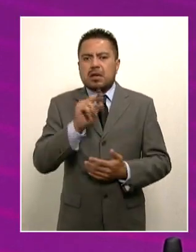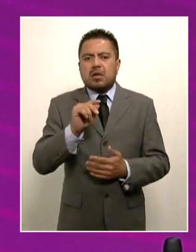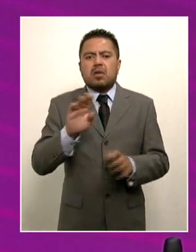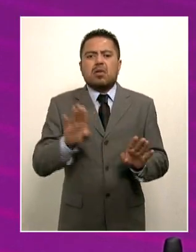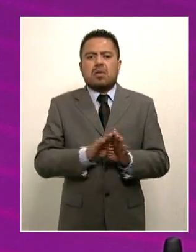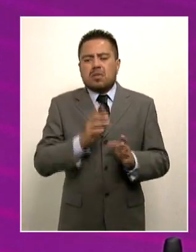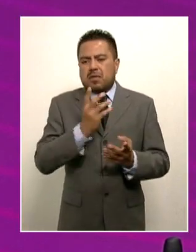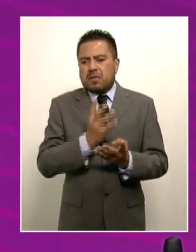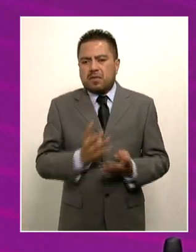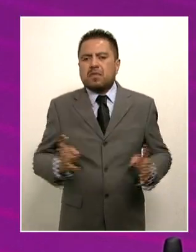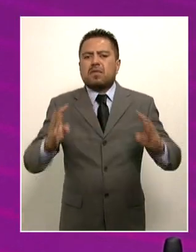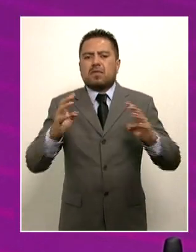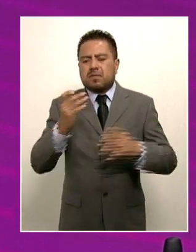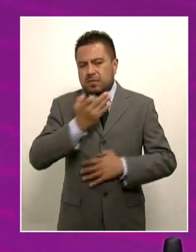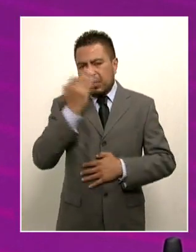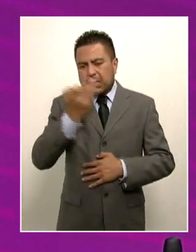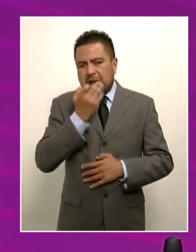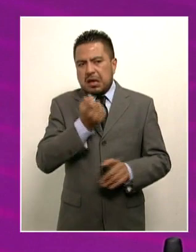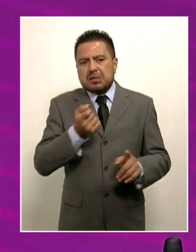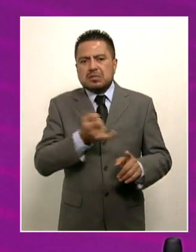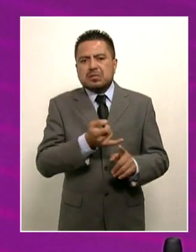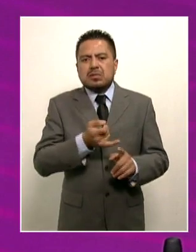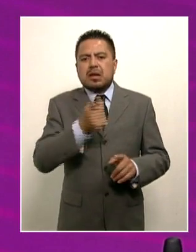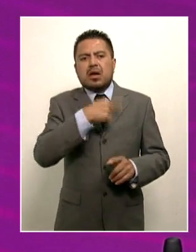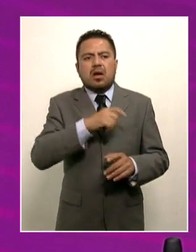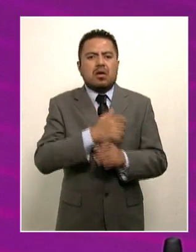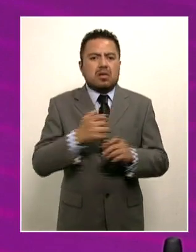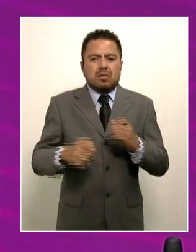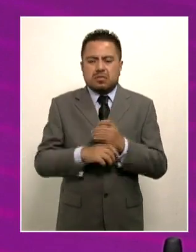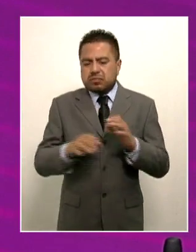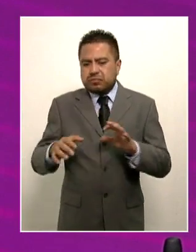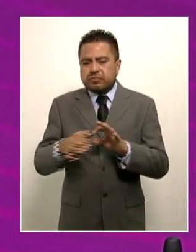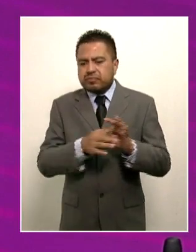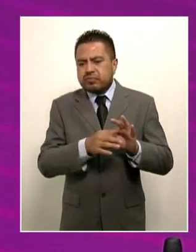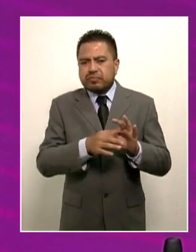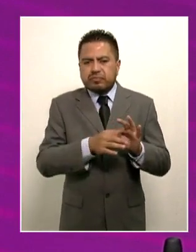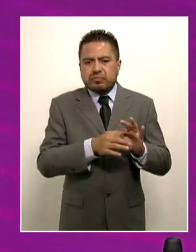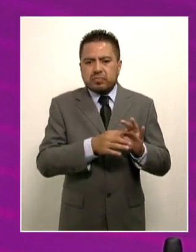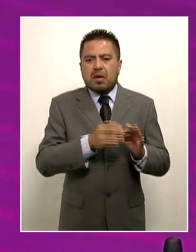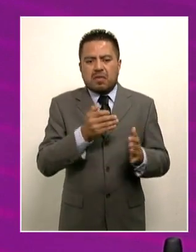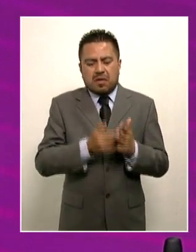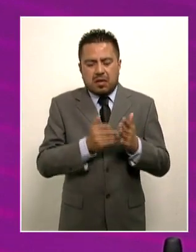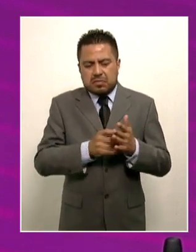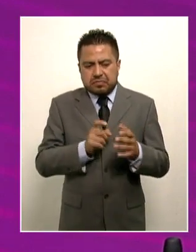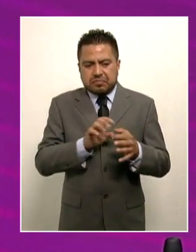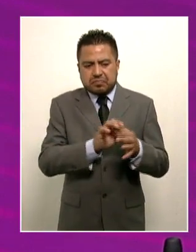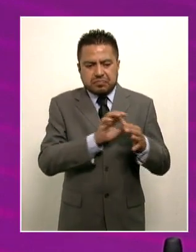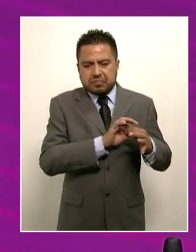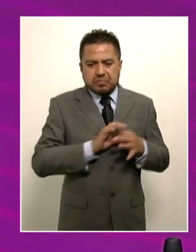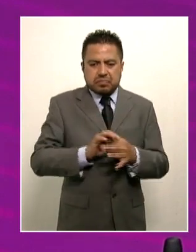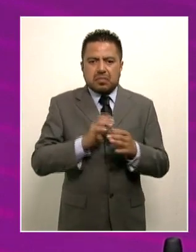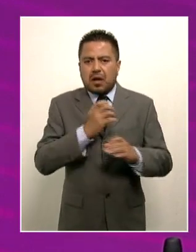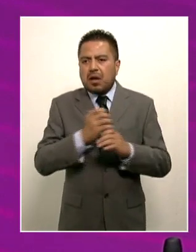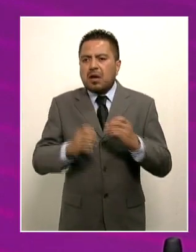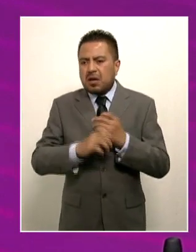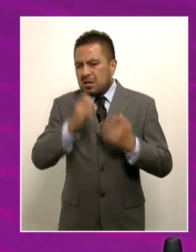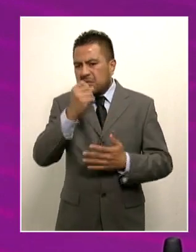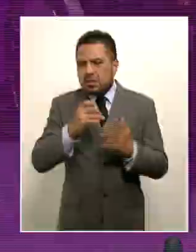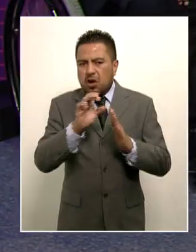maceta, ¿no? Algunas cosas que se tienen que adaptar a los currículums, y no nada más es una cosa que se tiene que